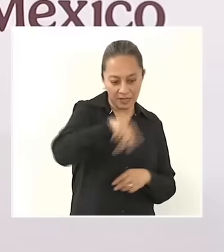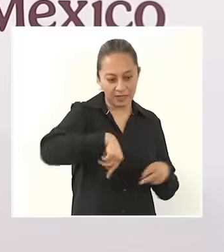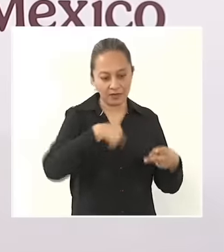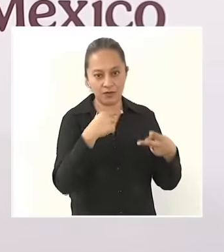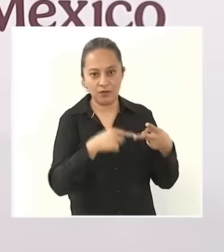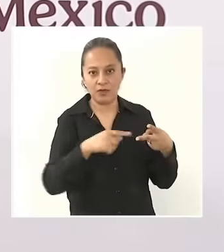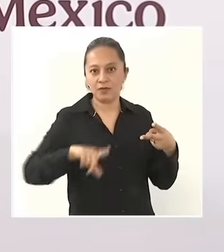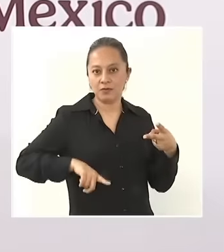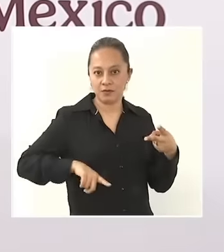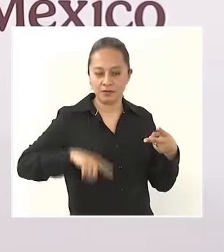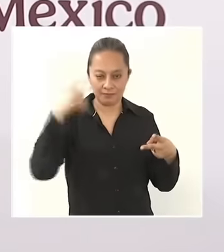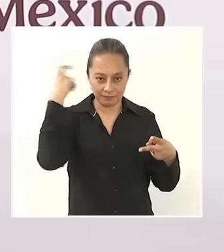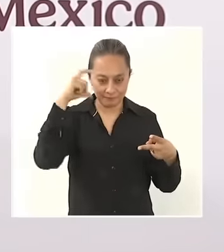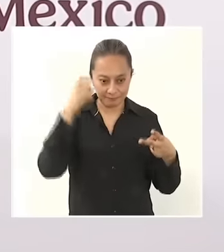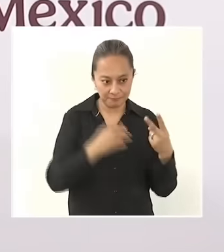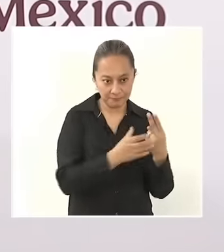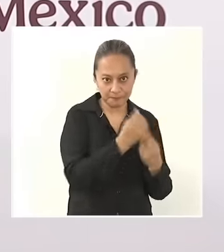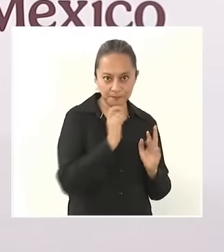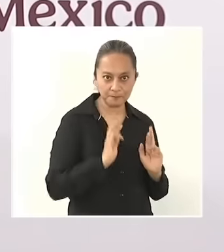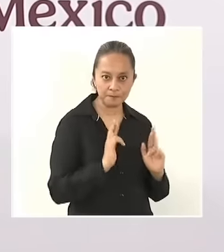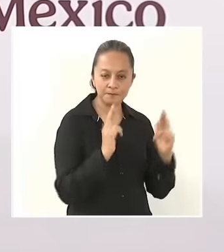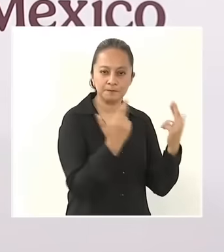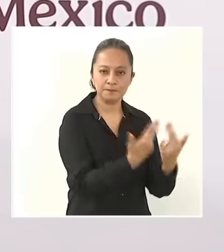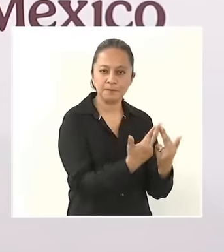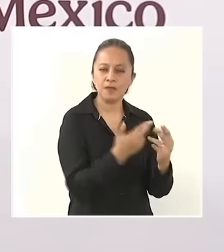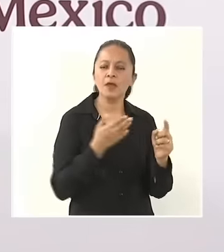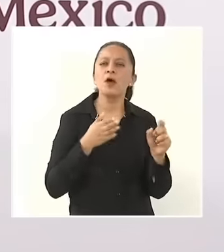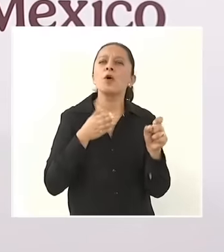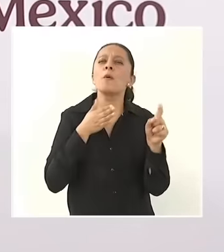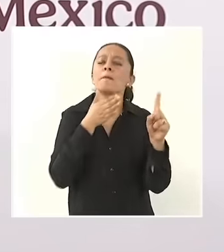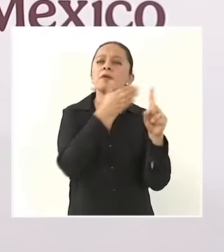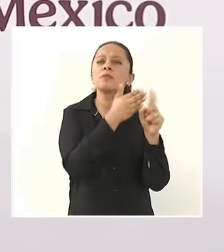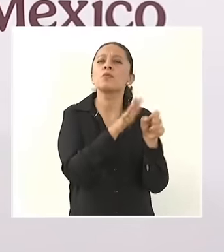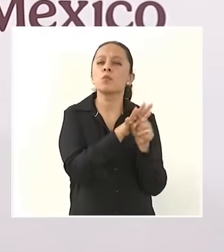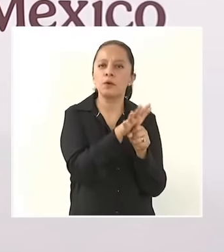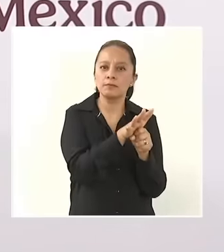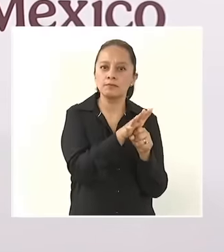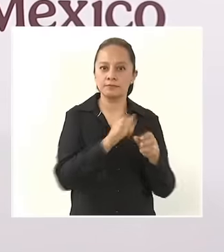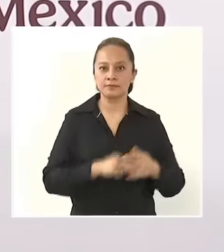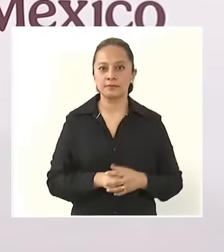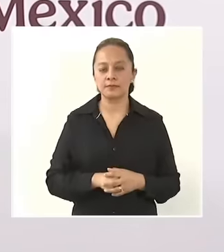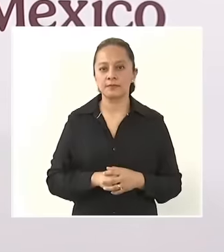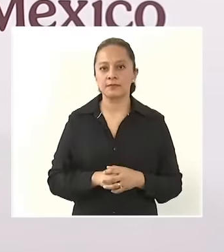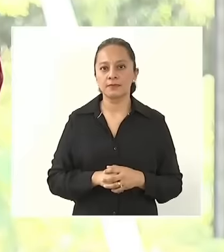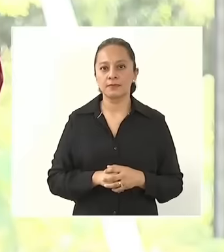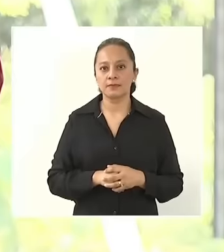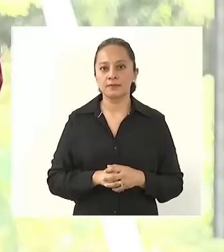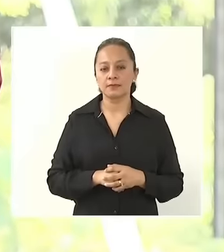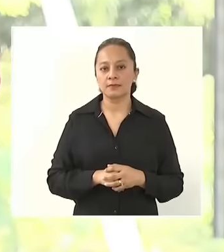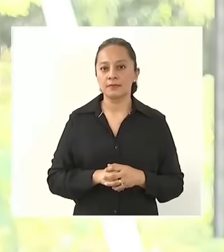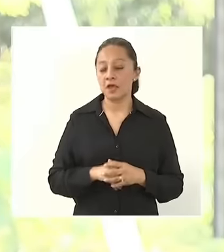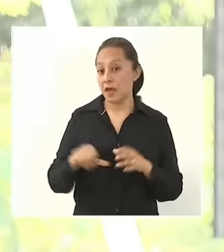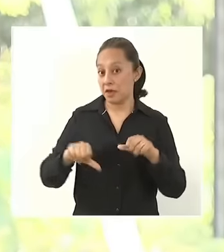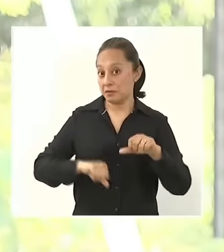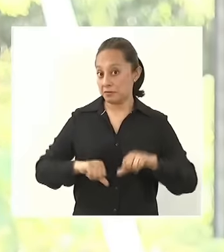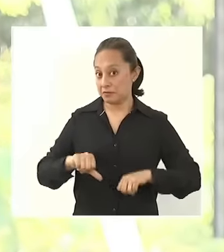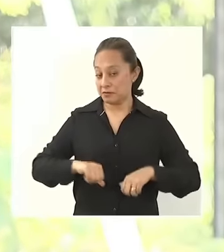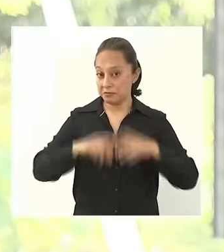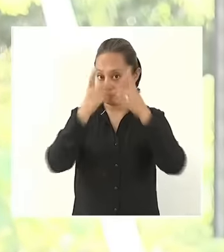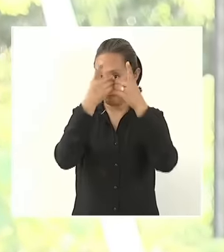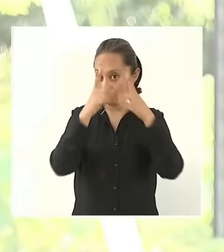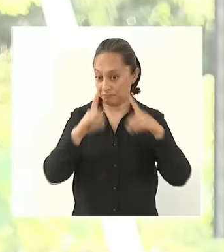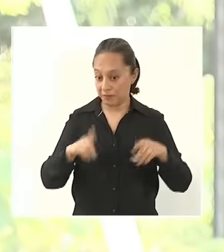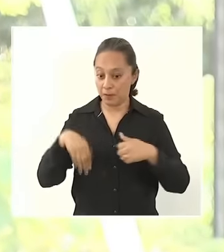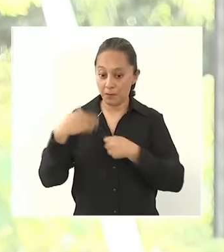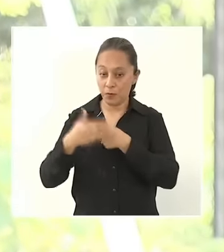de Querétaro. ¿Cuál es el objetivo? Las acciones que vamos a desarrollar los